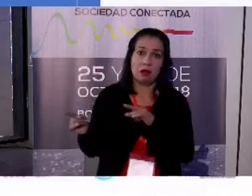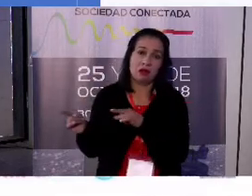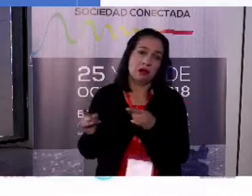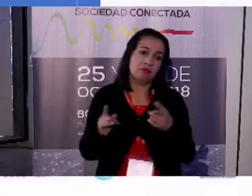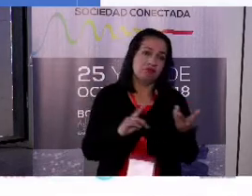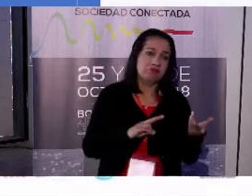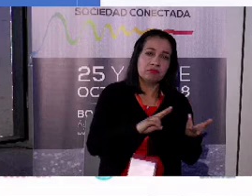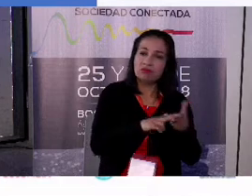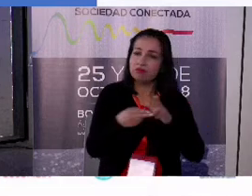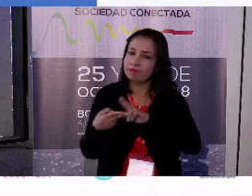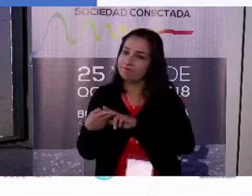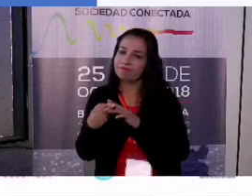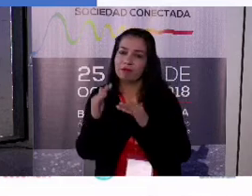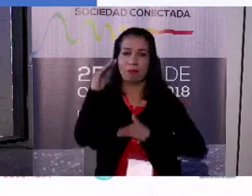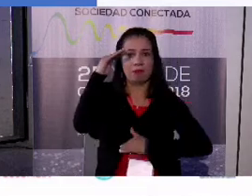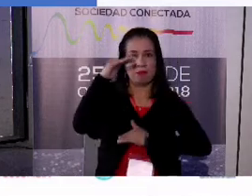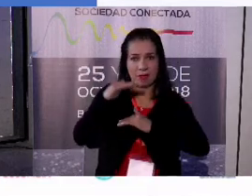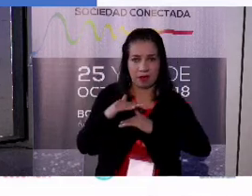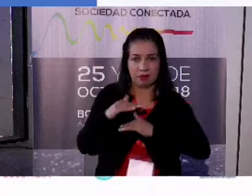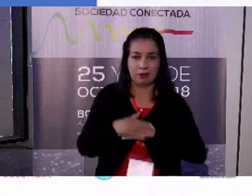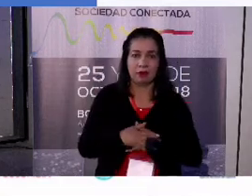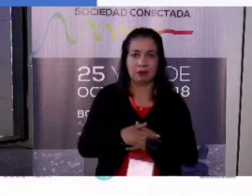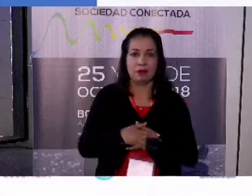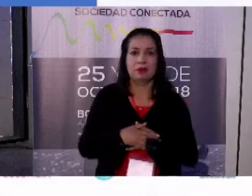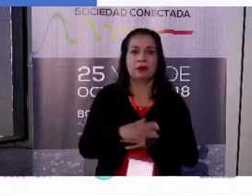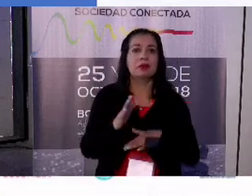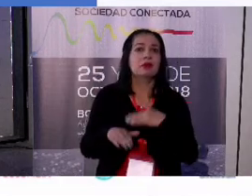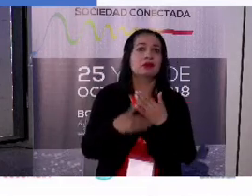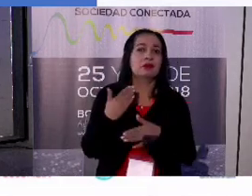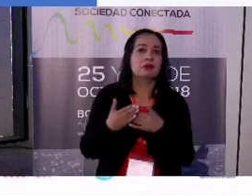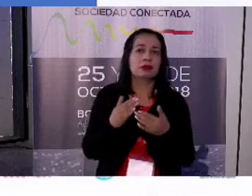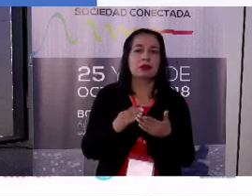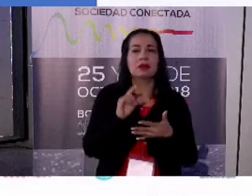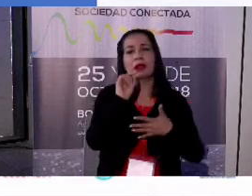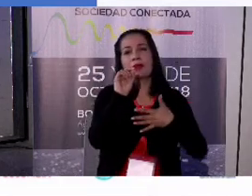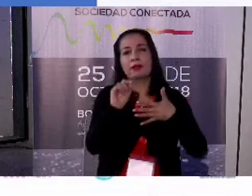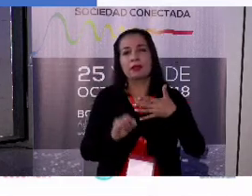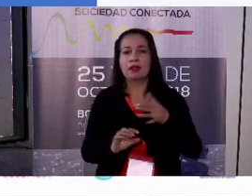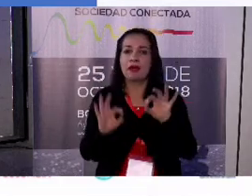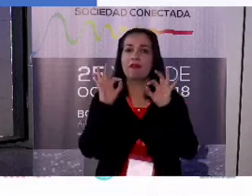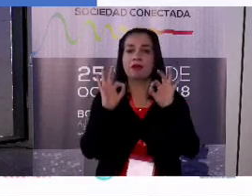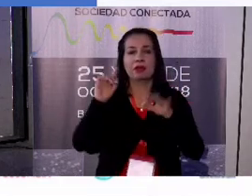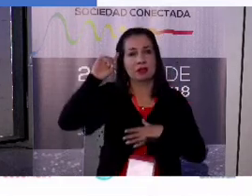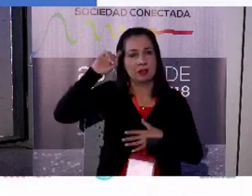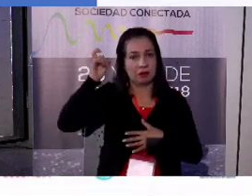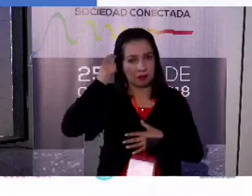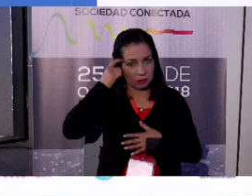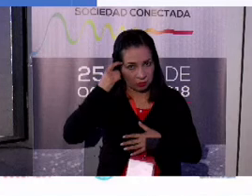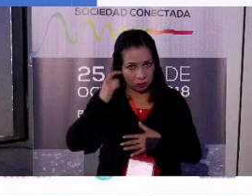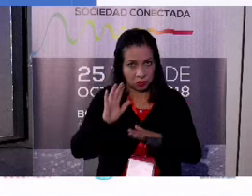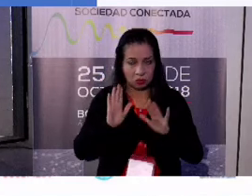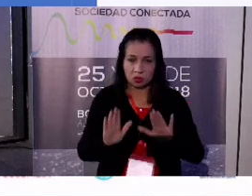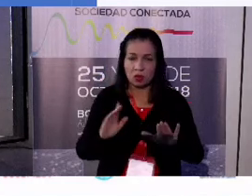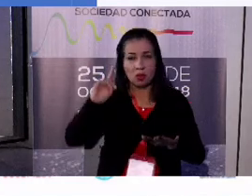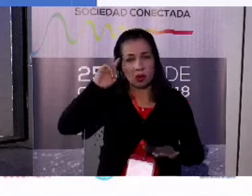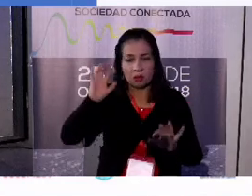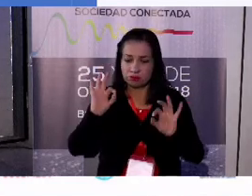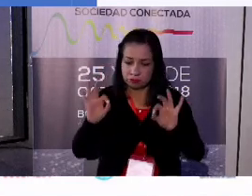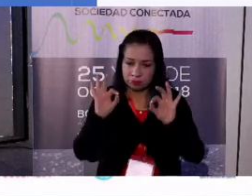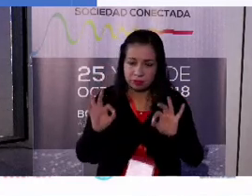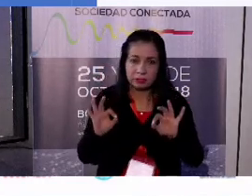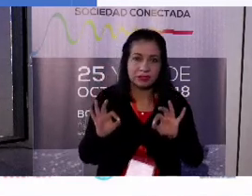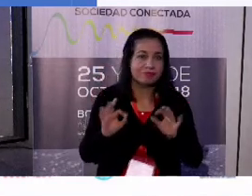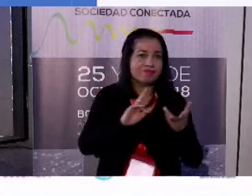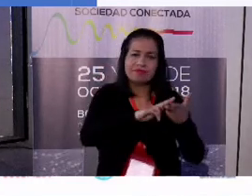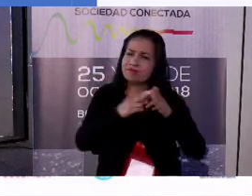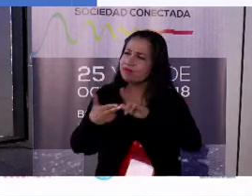todavía eso no es me voy al índice de eficiencia gubernamental Un gobierno más eficiente que otro menos correlación